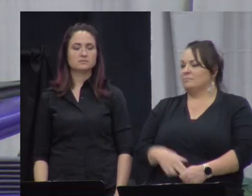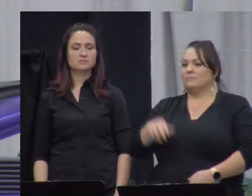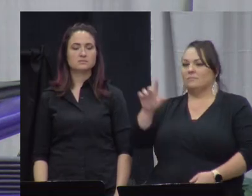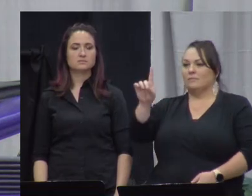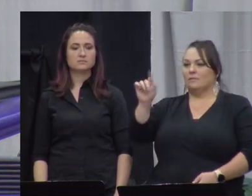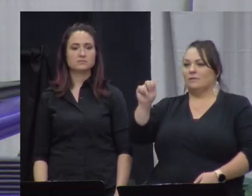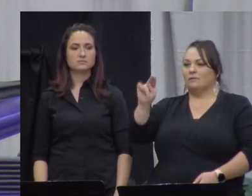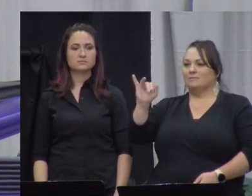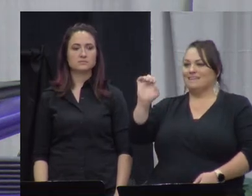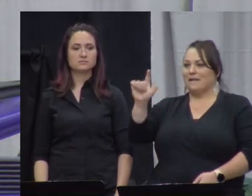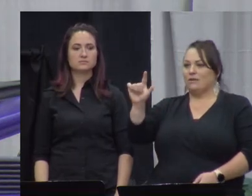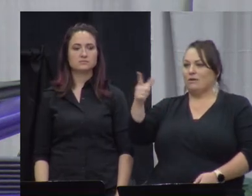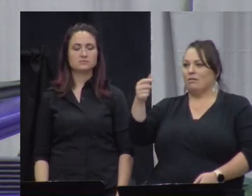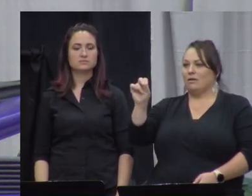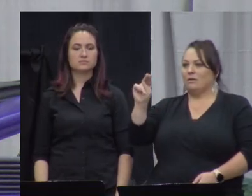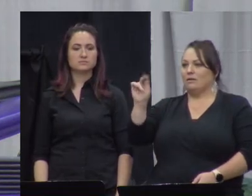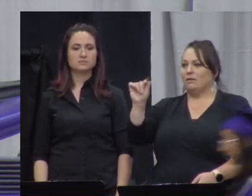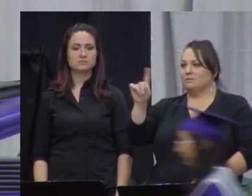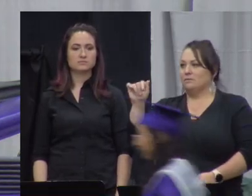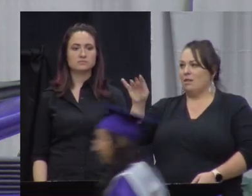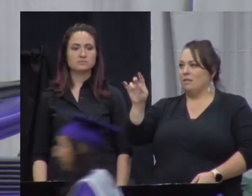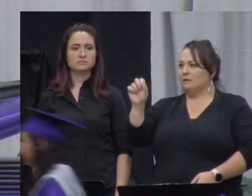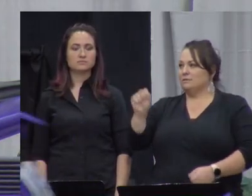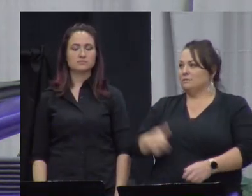Daniel Gonzalez.